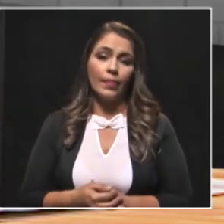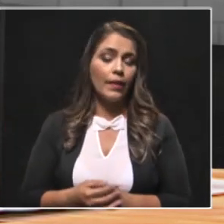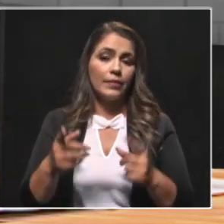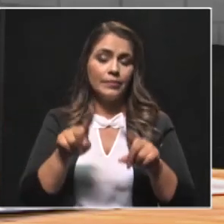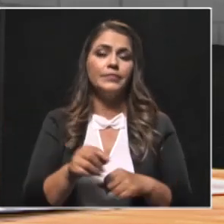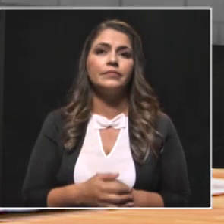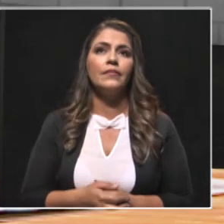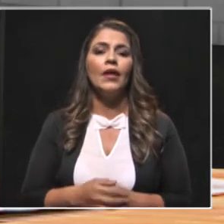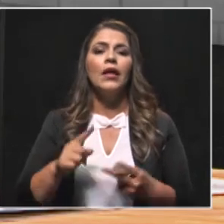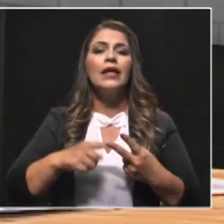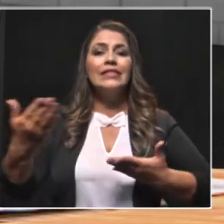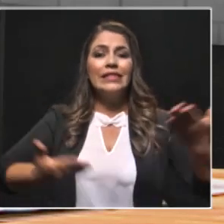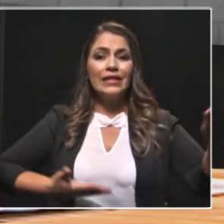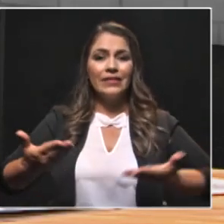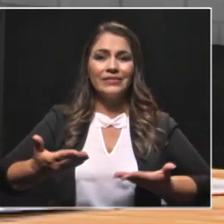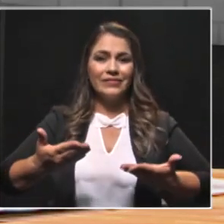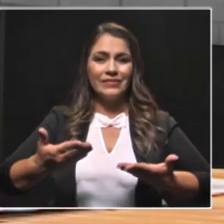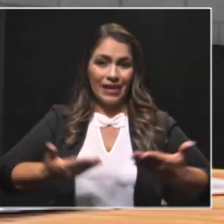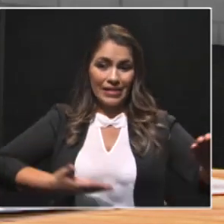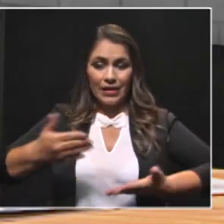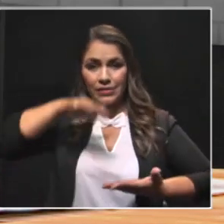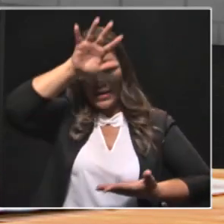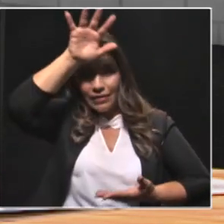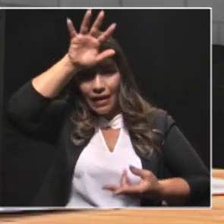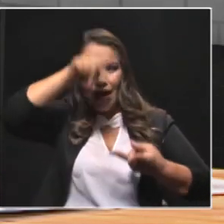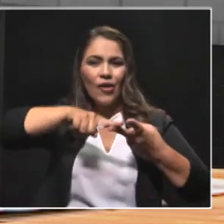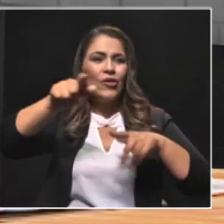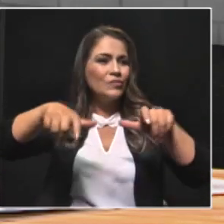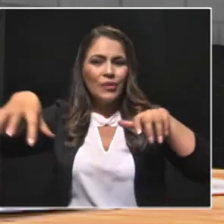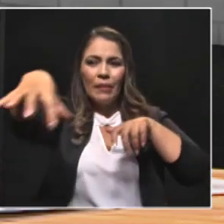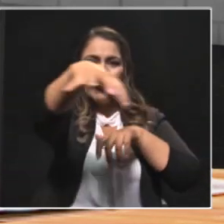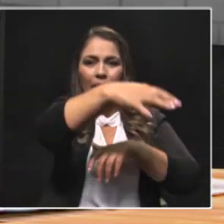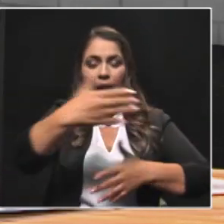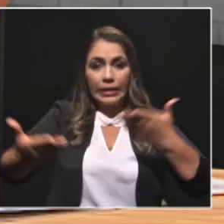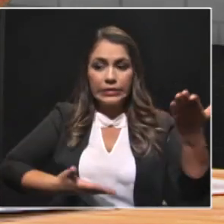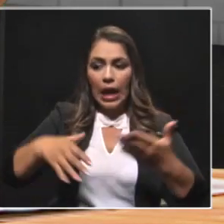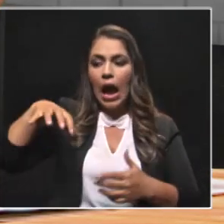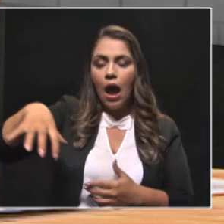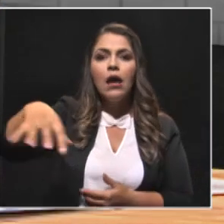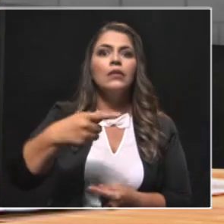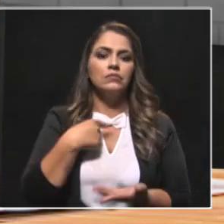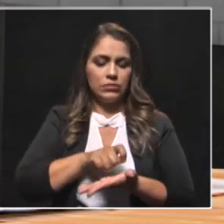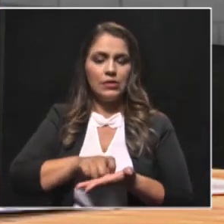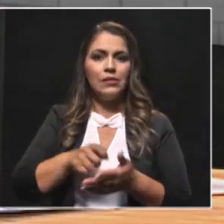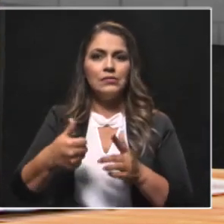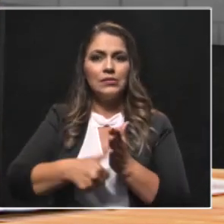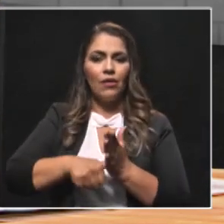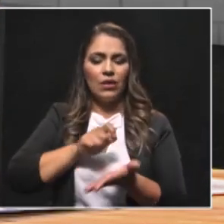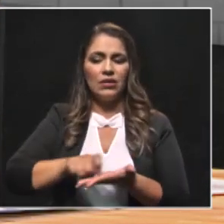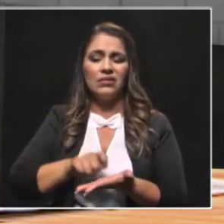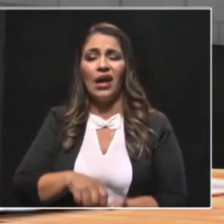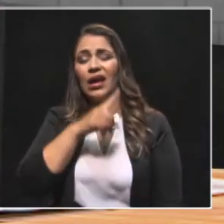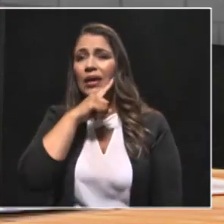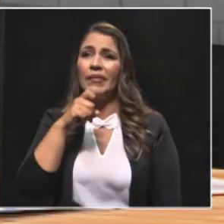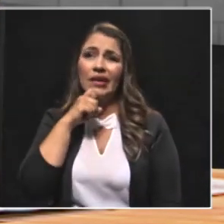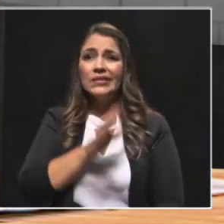dispuesto unos lugares en centros comerciales, lo cual nos parece maravilloso porque digamos que también se quita esa pereza de ir